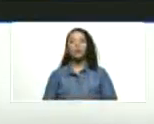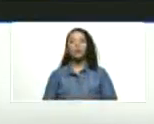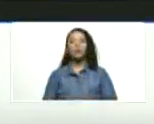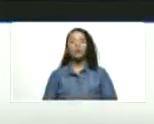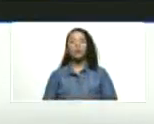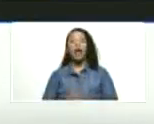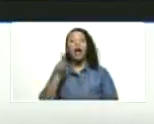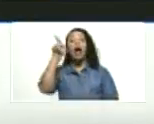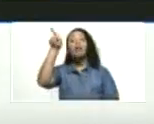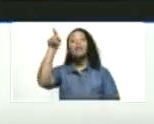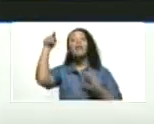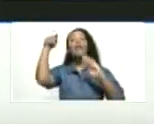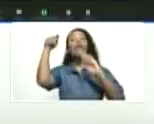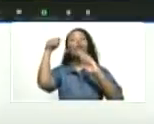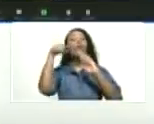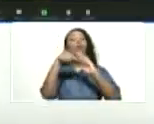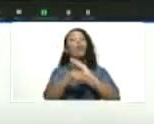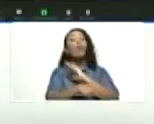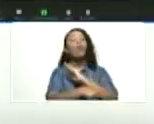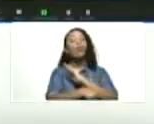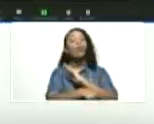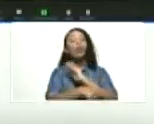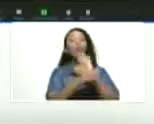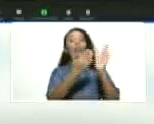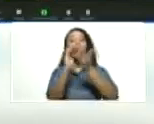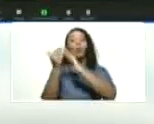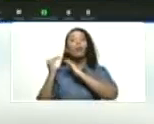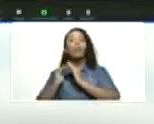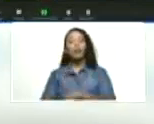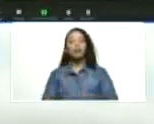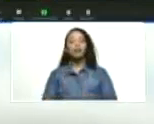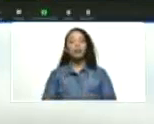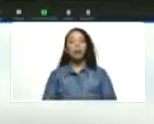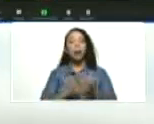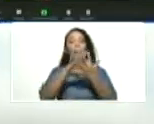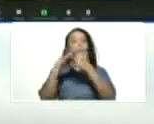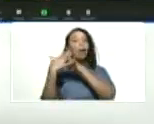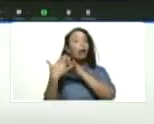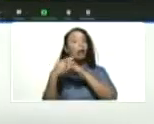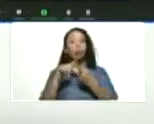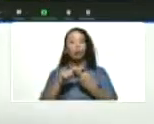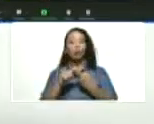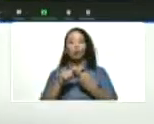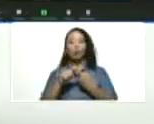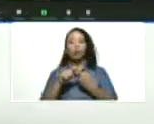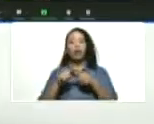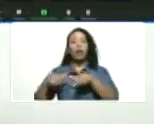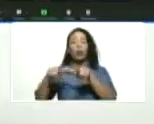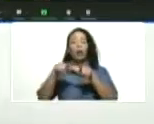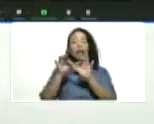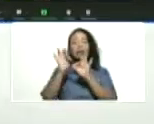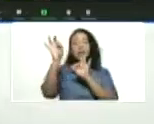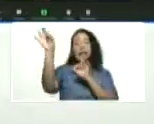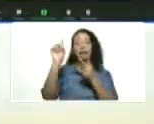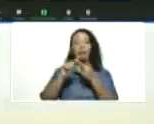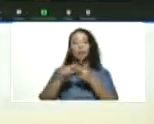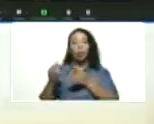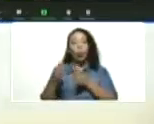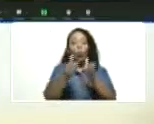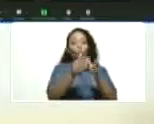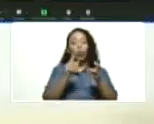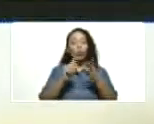allá en la profundidad de la comunidad, del barrio, de la esquina, del callejón, de